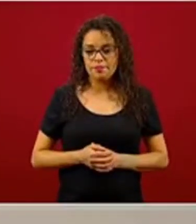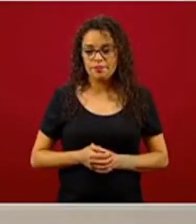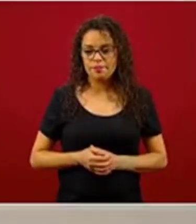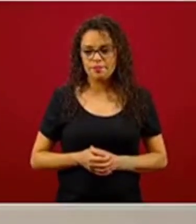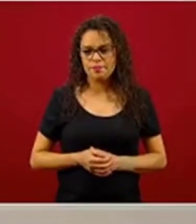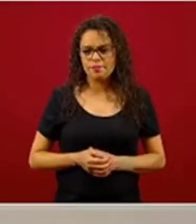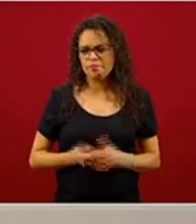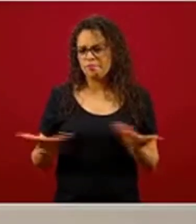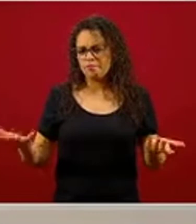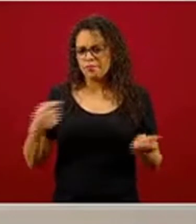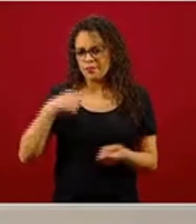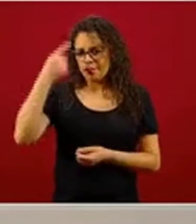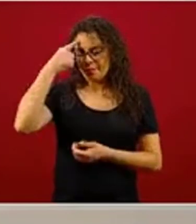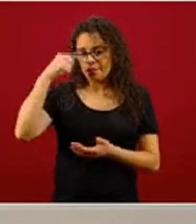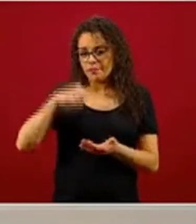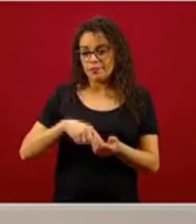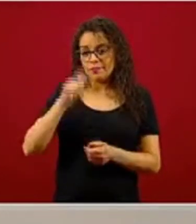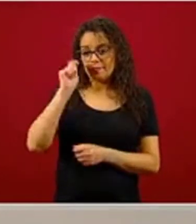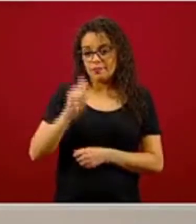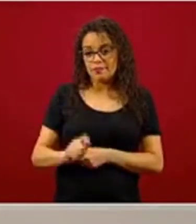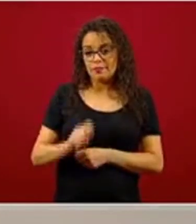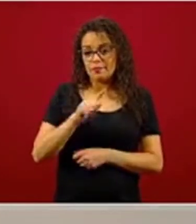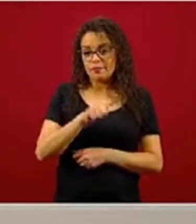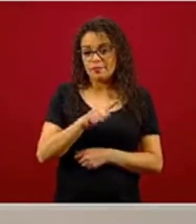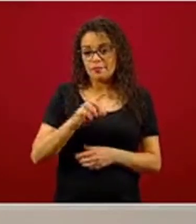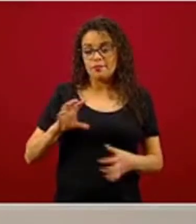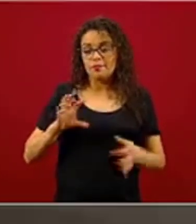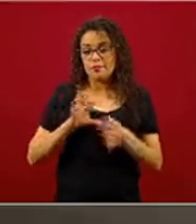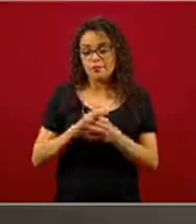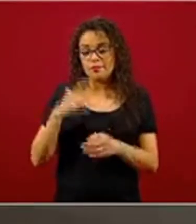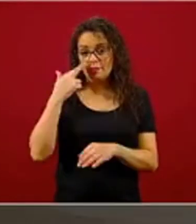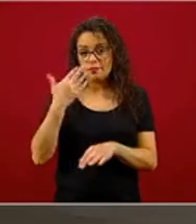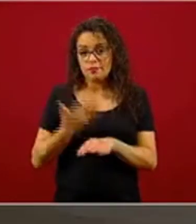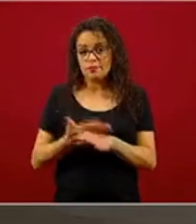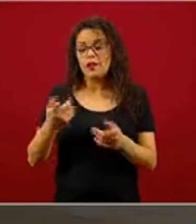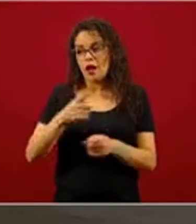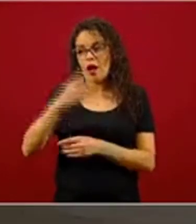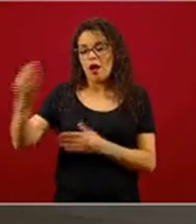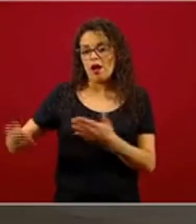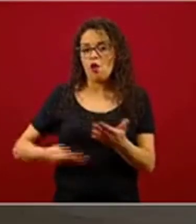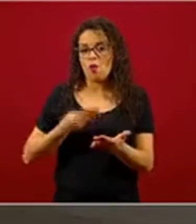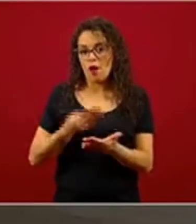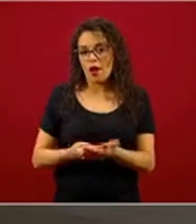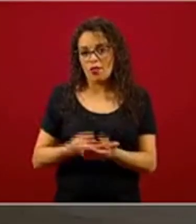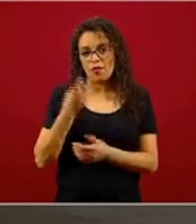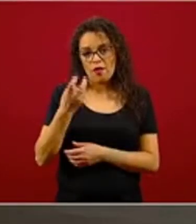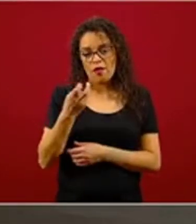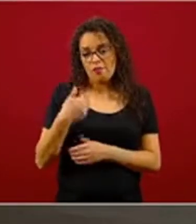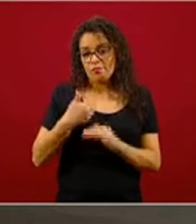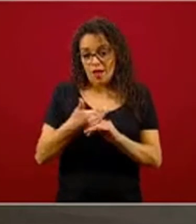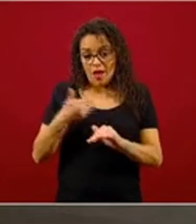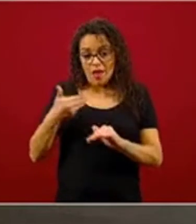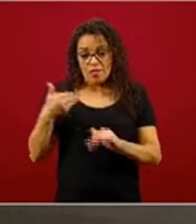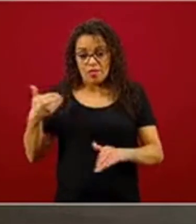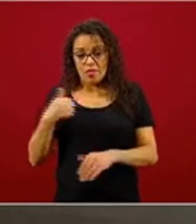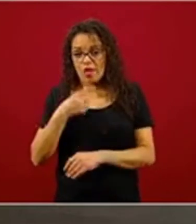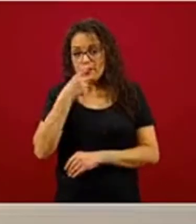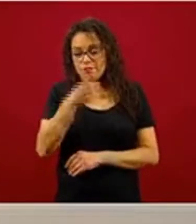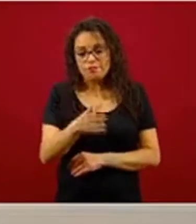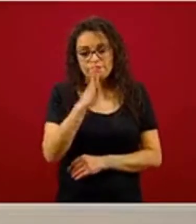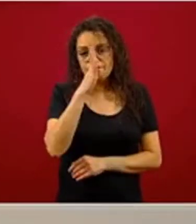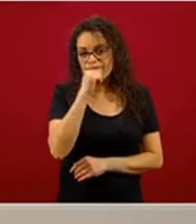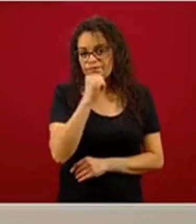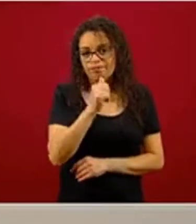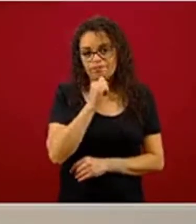yo creo que a eso ya correspondería justamente a la forma como se haga la convocatoria. No nos podemos adelantar a nada